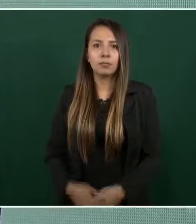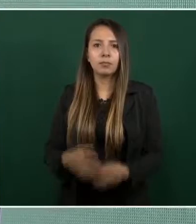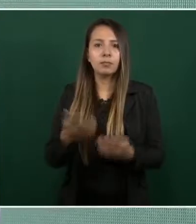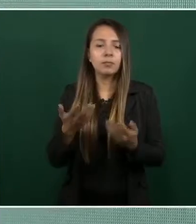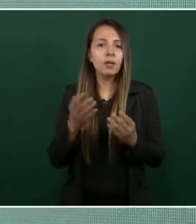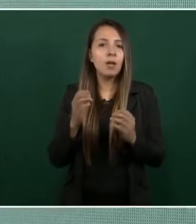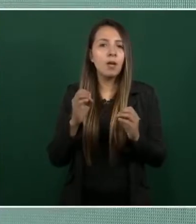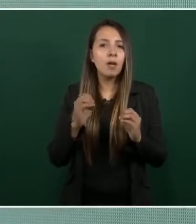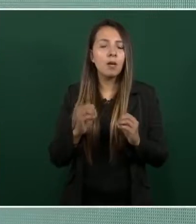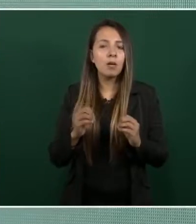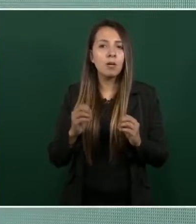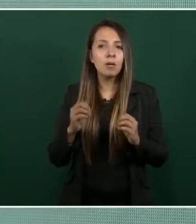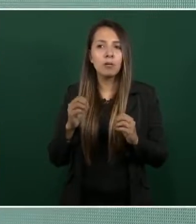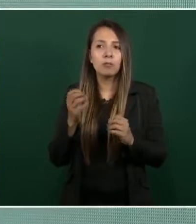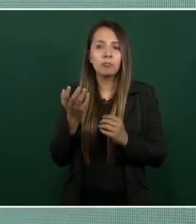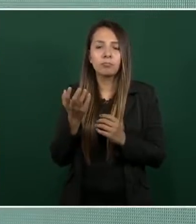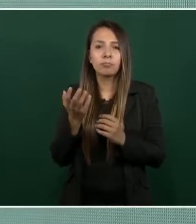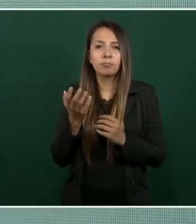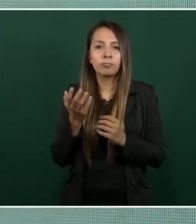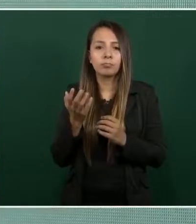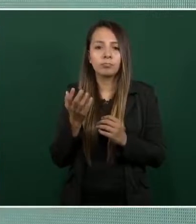subrayado lo suficiente